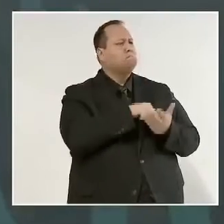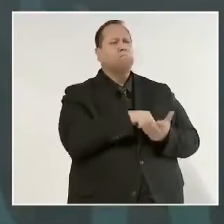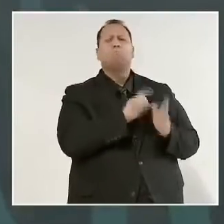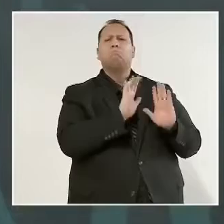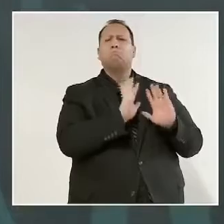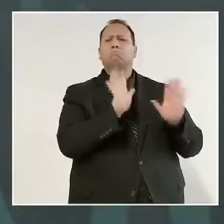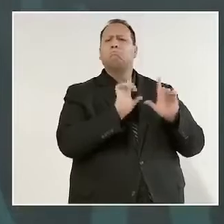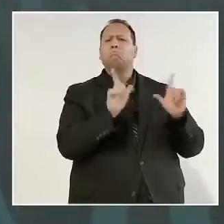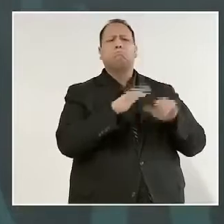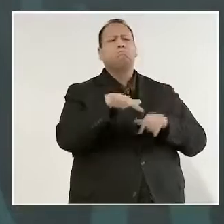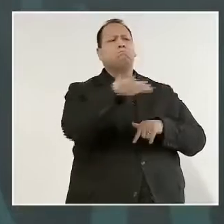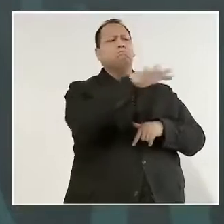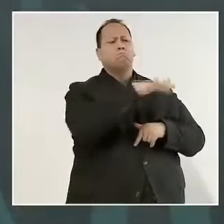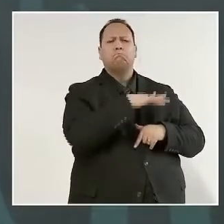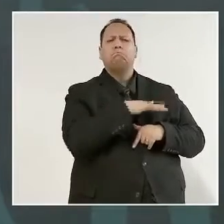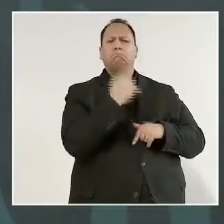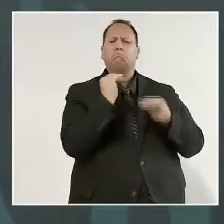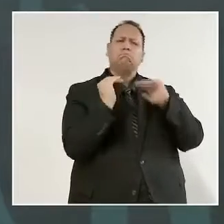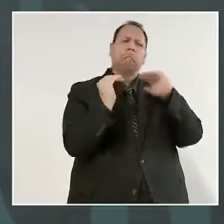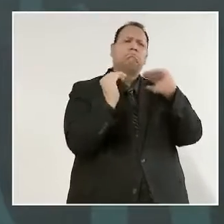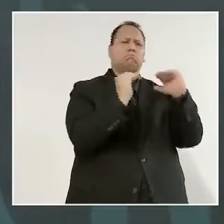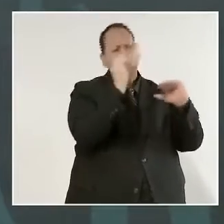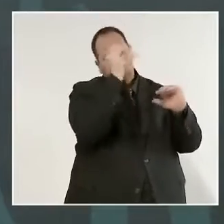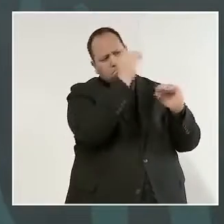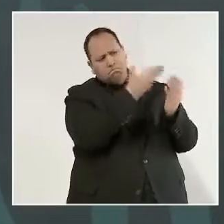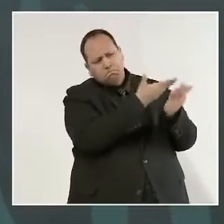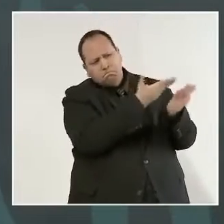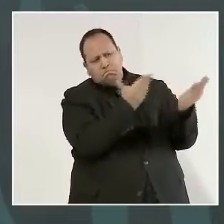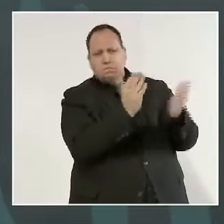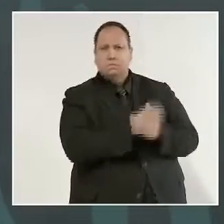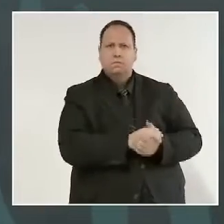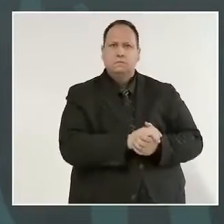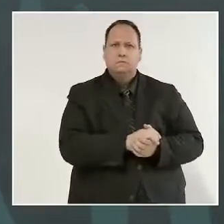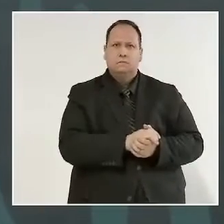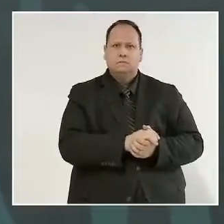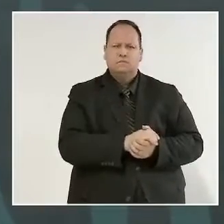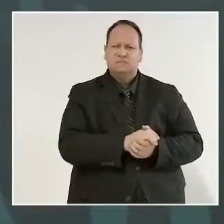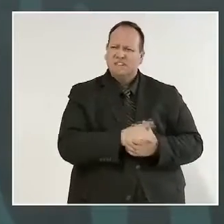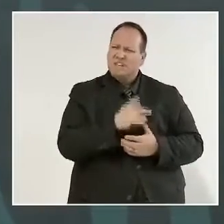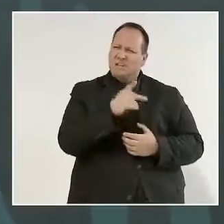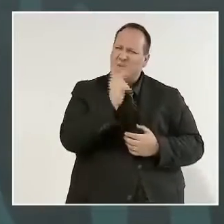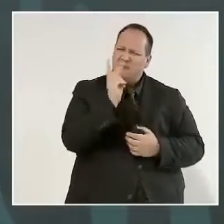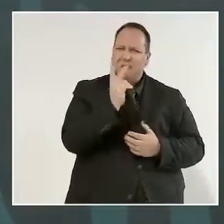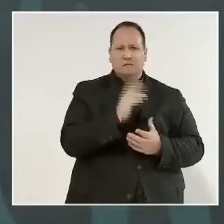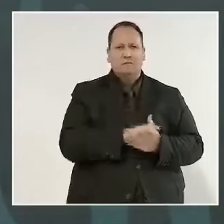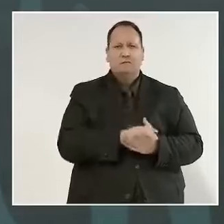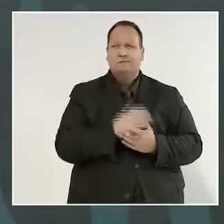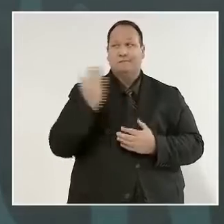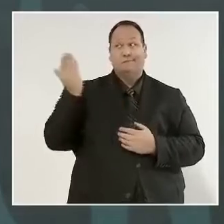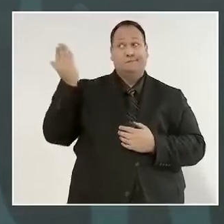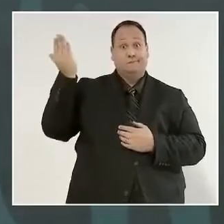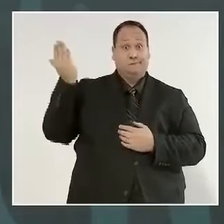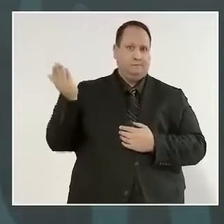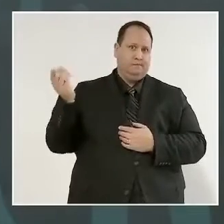está preparado para la democracia. Pero como era un hombre